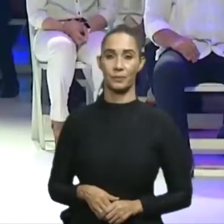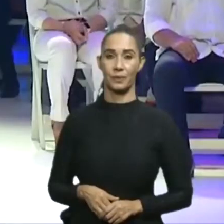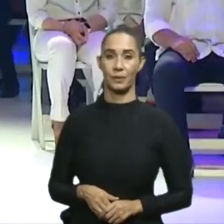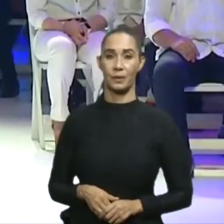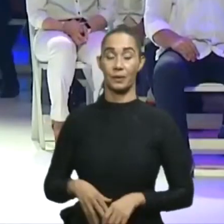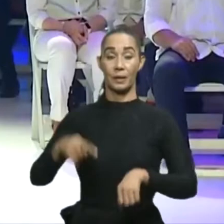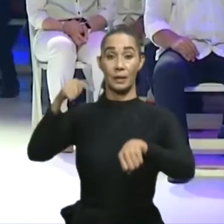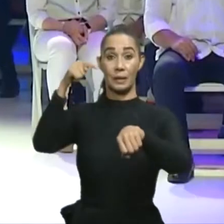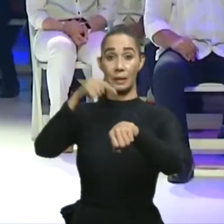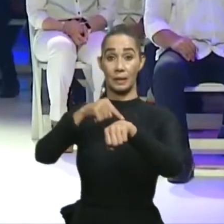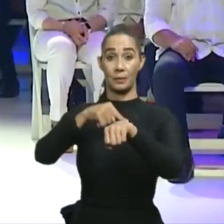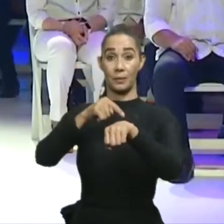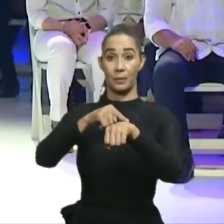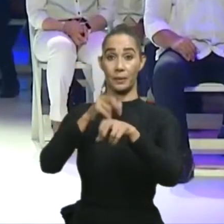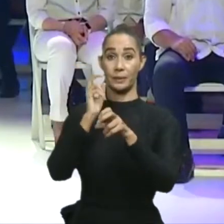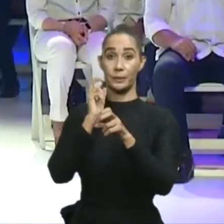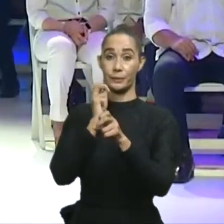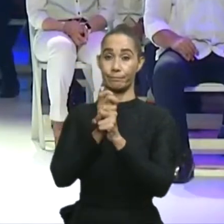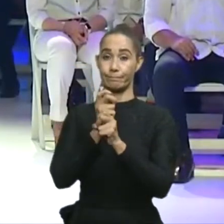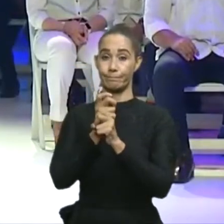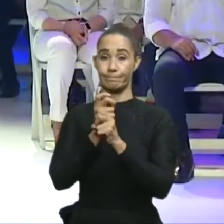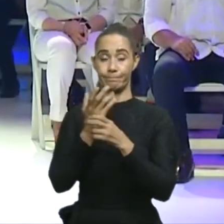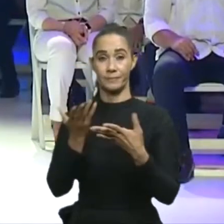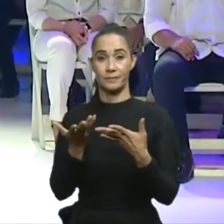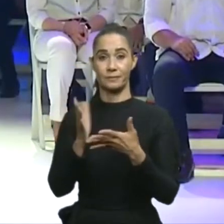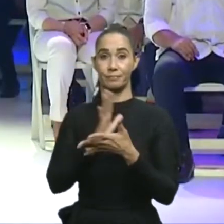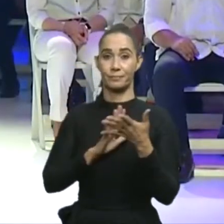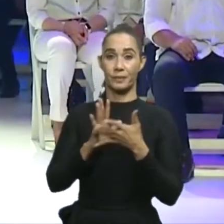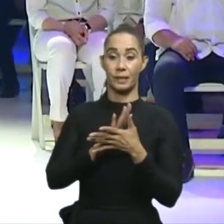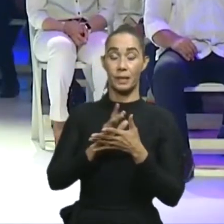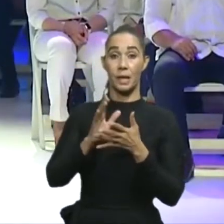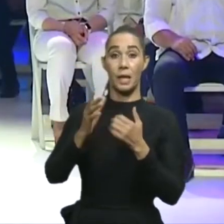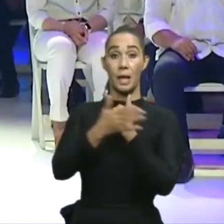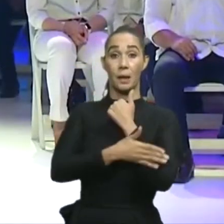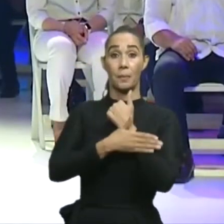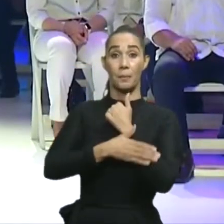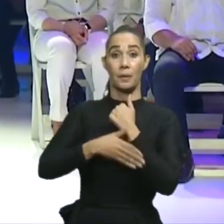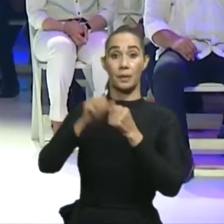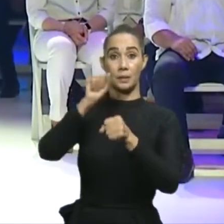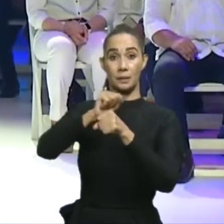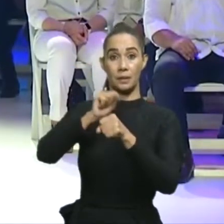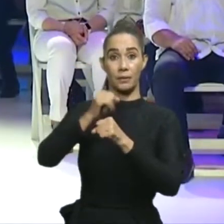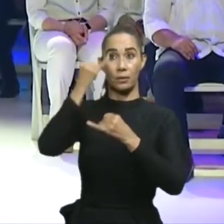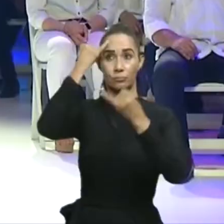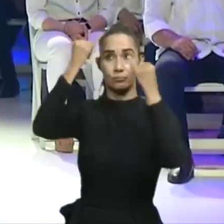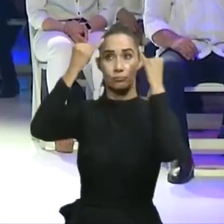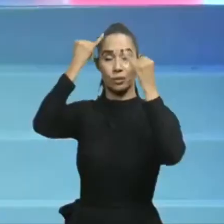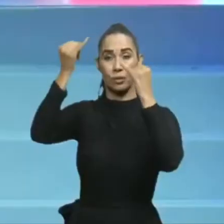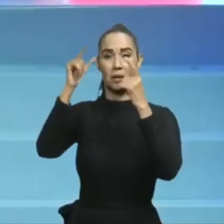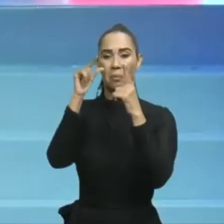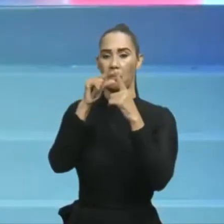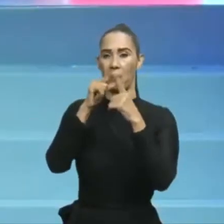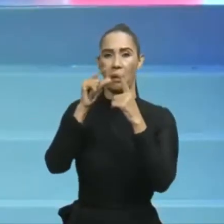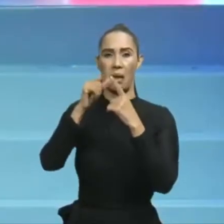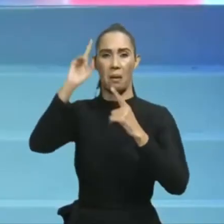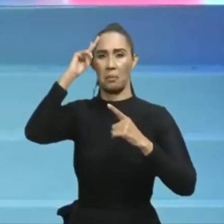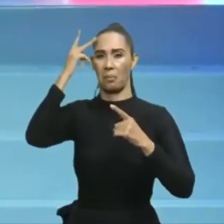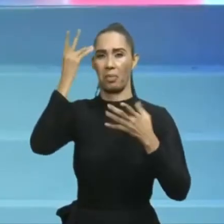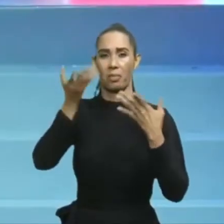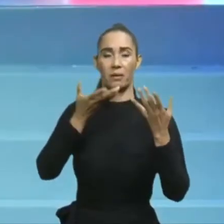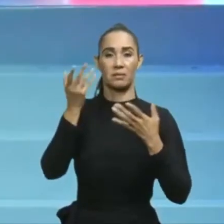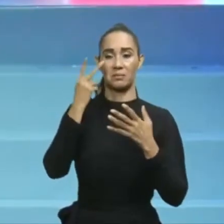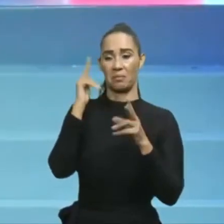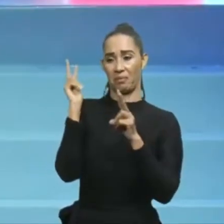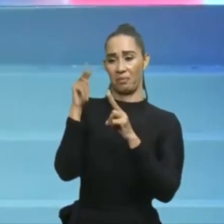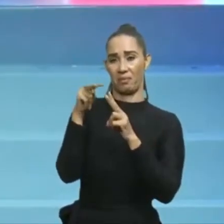el momento es complicado y el país necesita trabajo ideas y aportes no palabrería ni politiquería o una